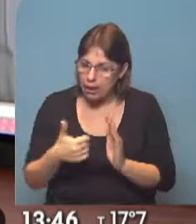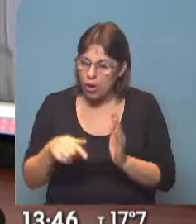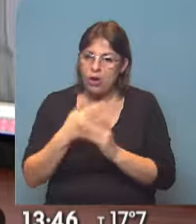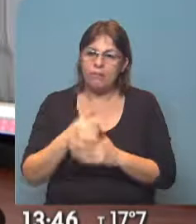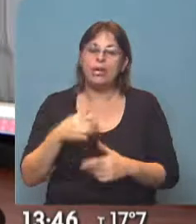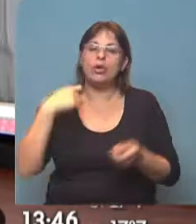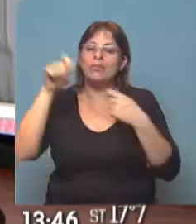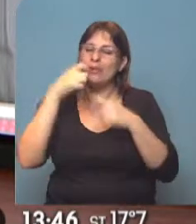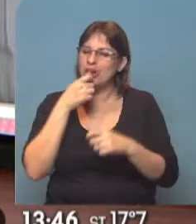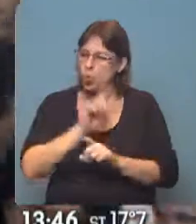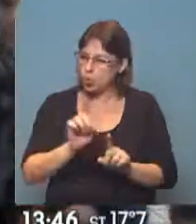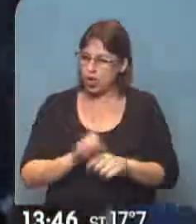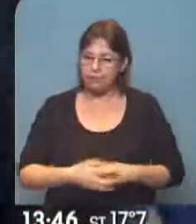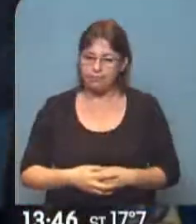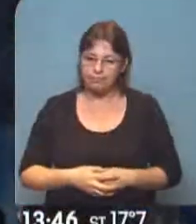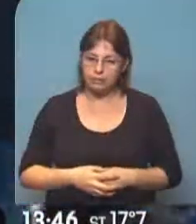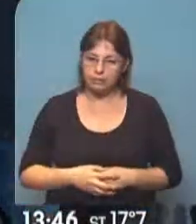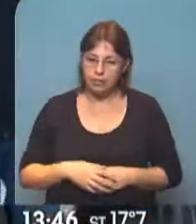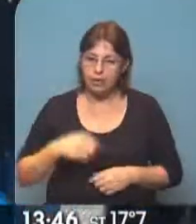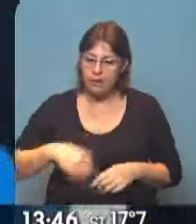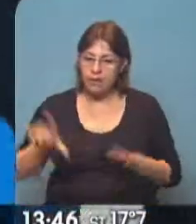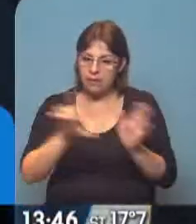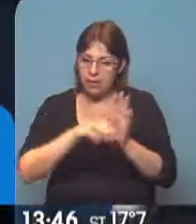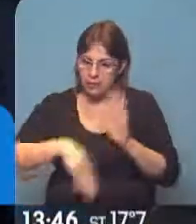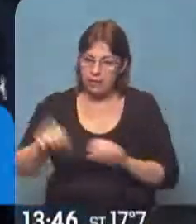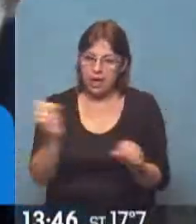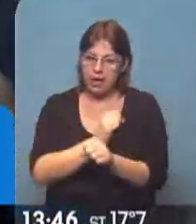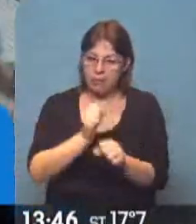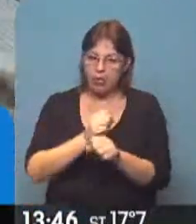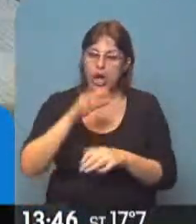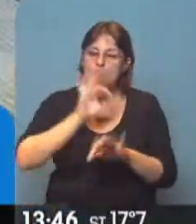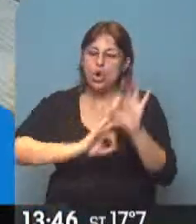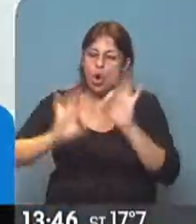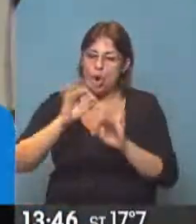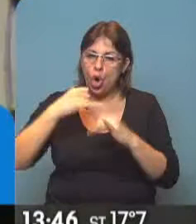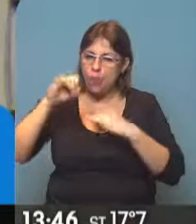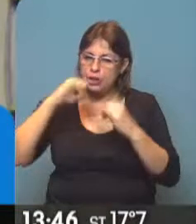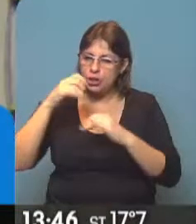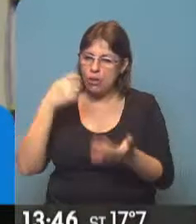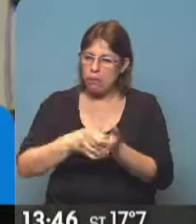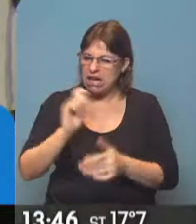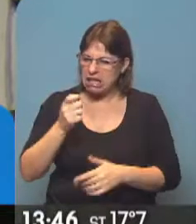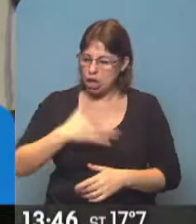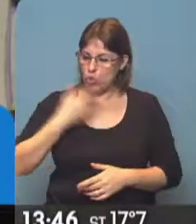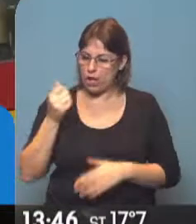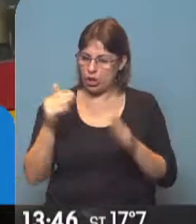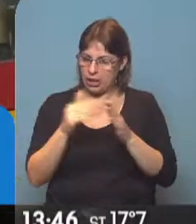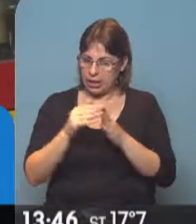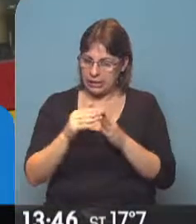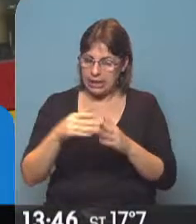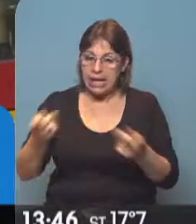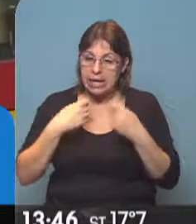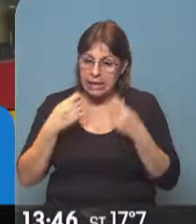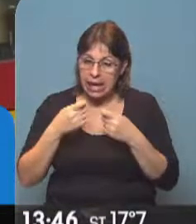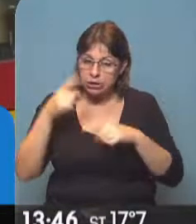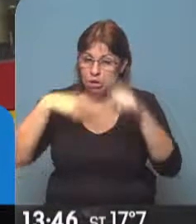las inmobiliarias. Con esta ley próxima a aprobarse, las comisiones las deberán pagar los dueños y se eliminarán los gastos